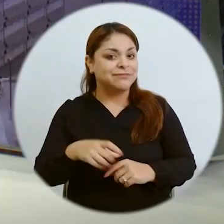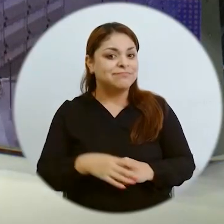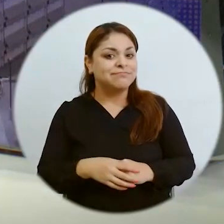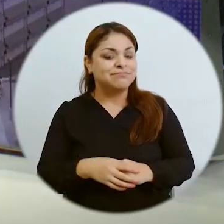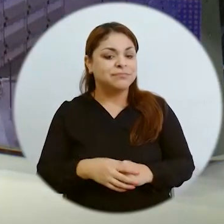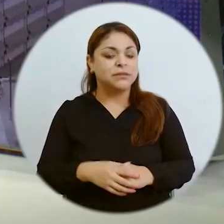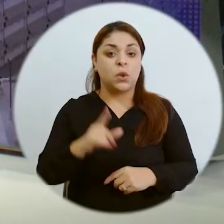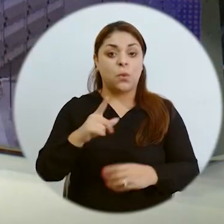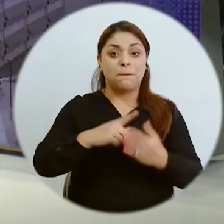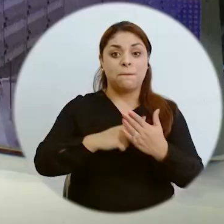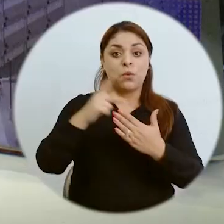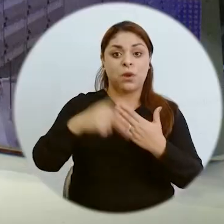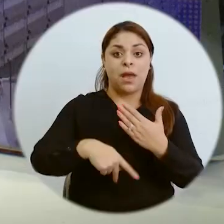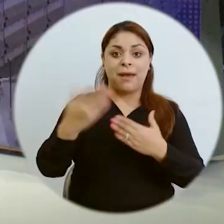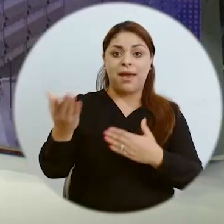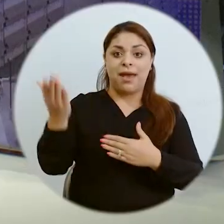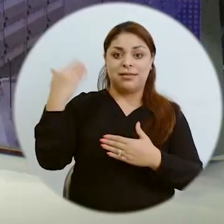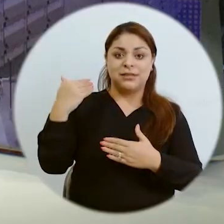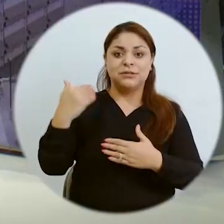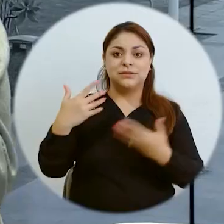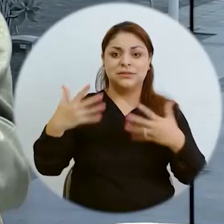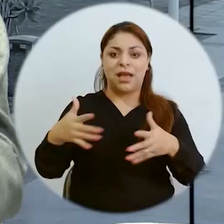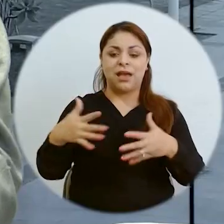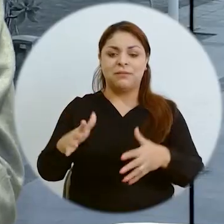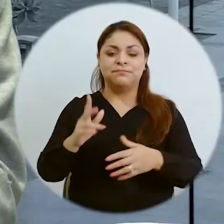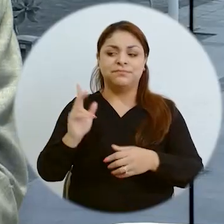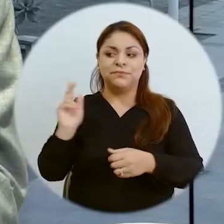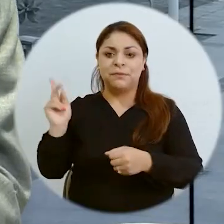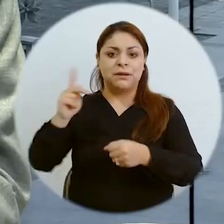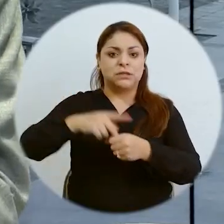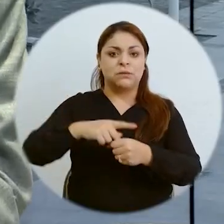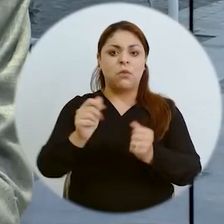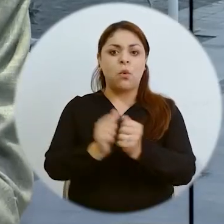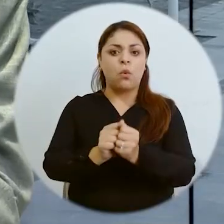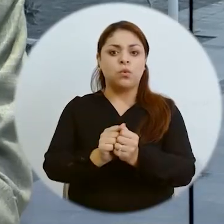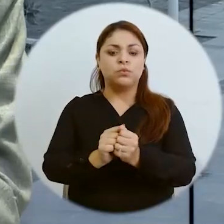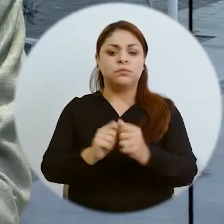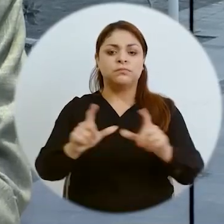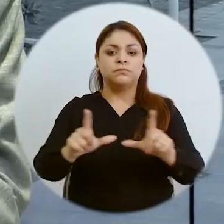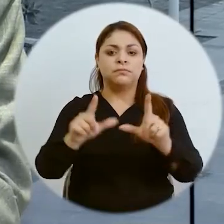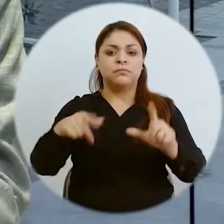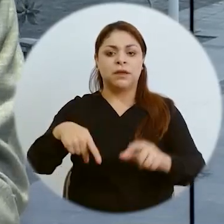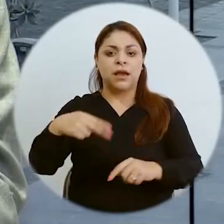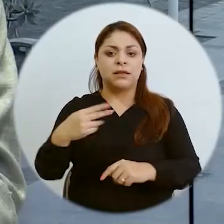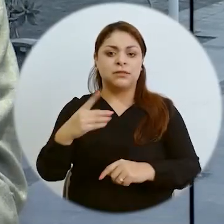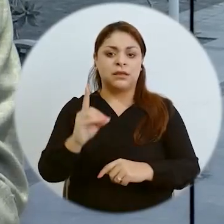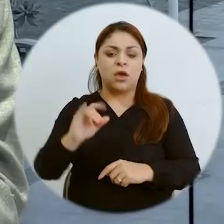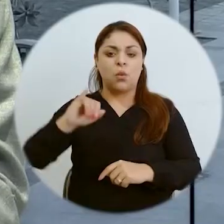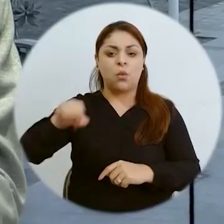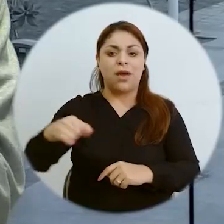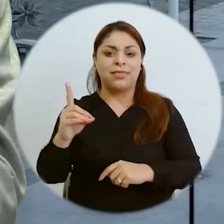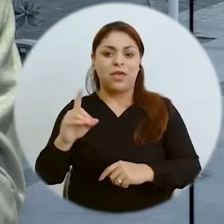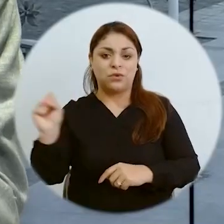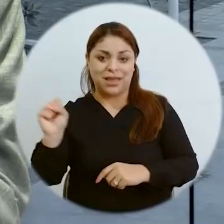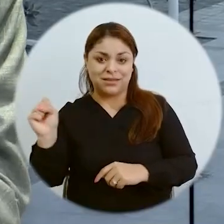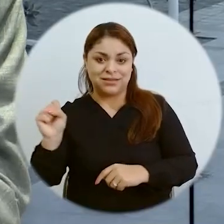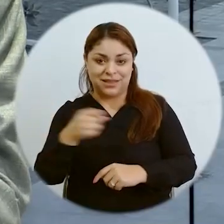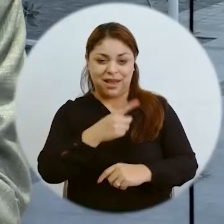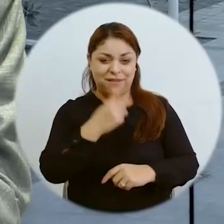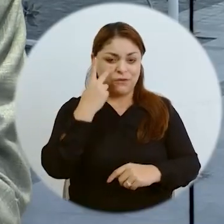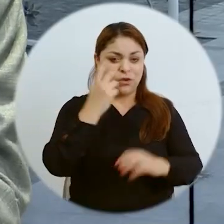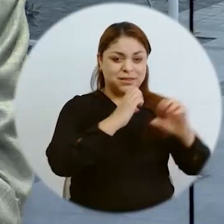endeudamiento inteligente, precisamente. En un programa anterior que participamos también con el doctor Juan Diego Sánchez, que